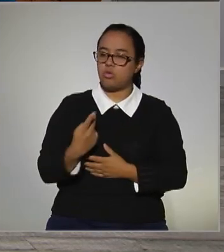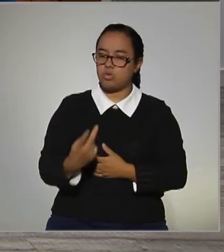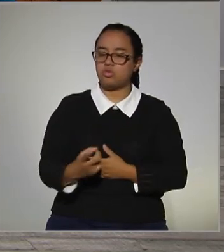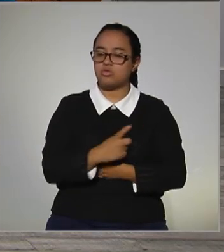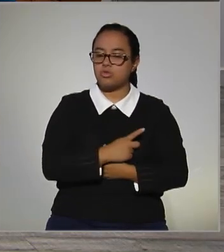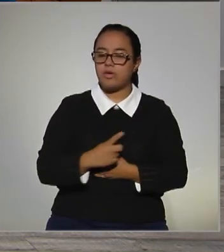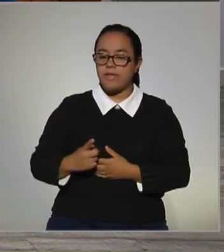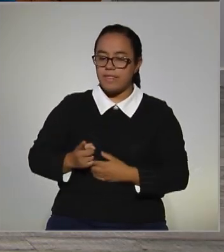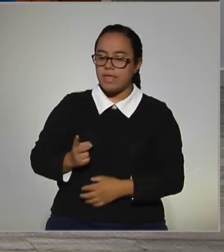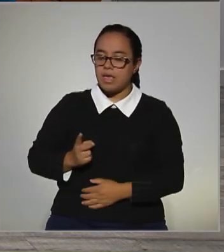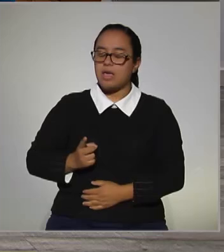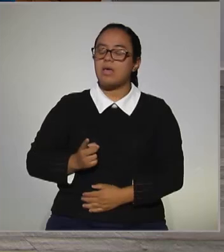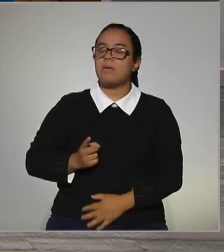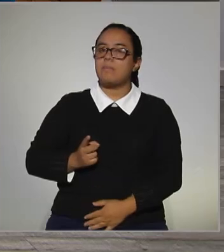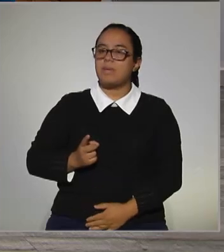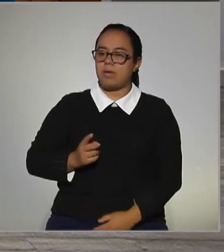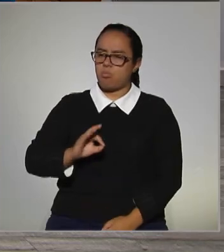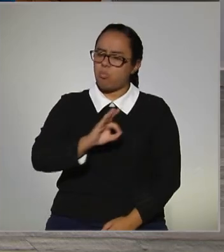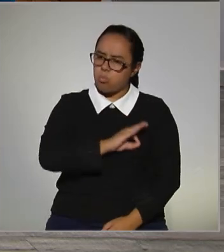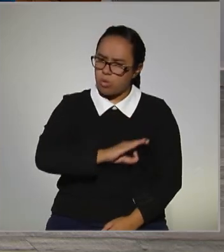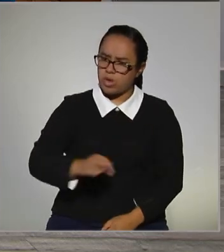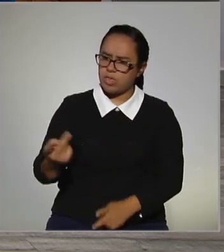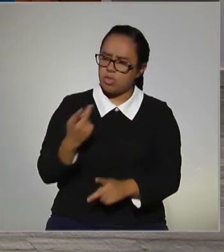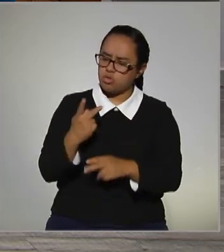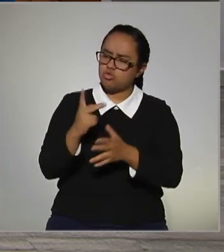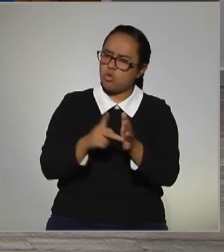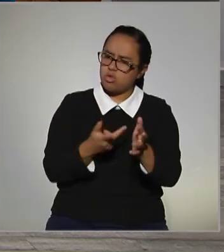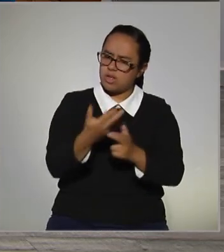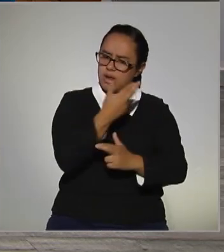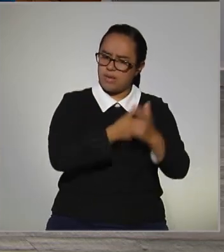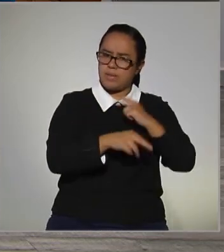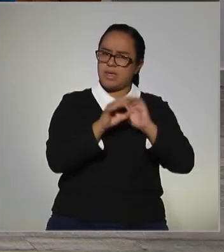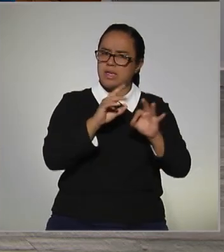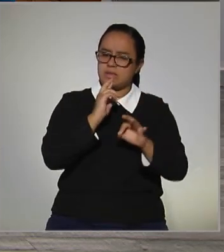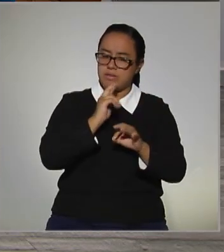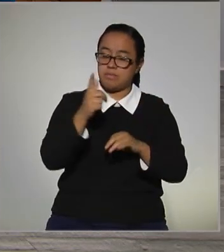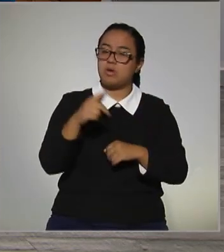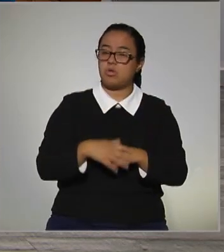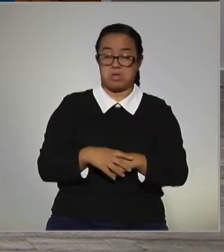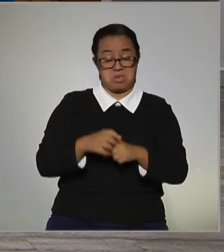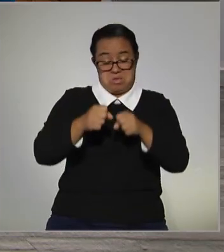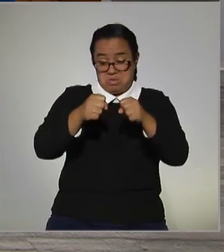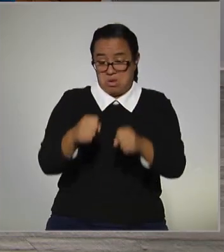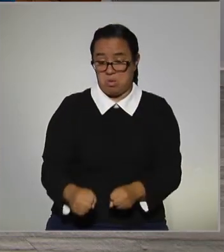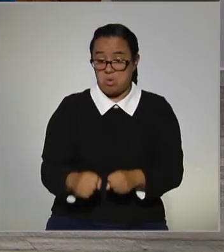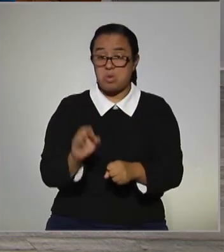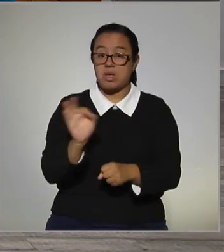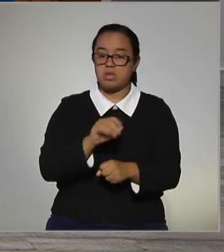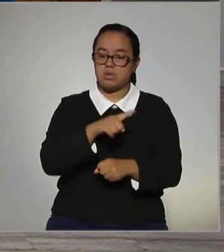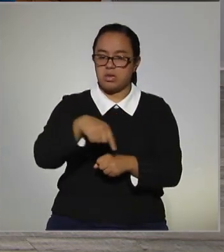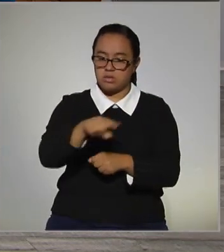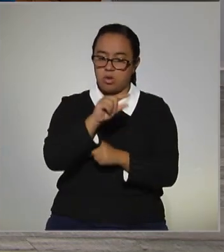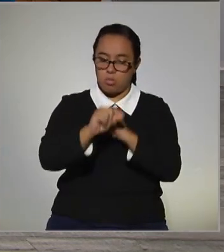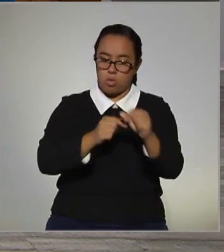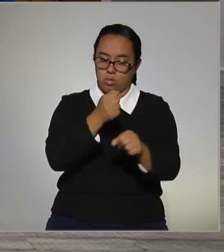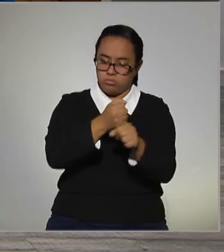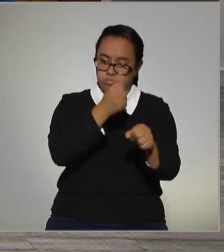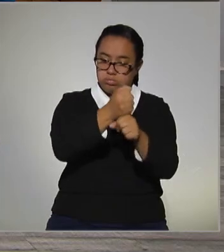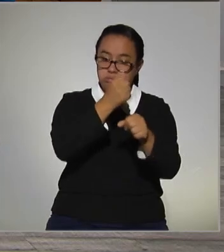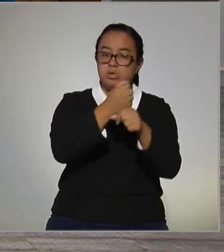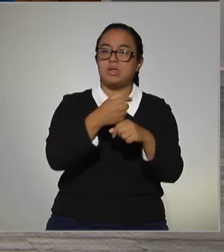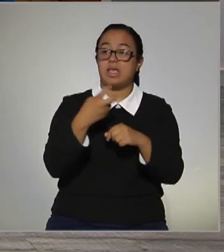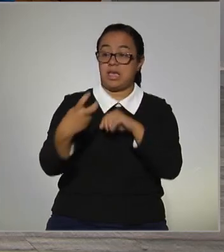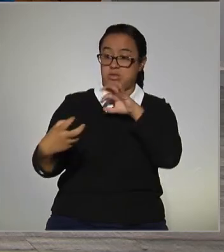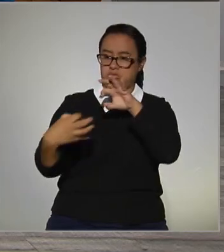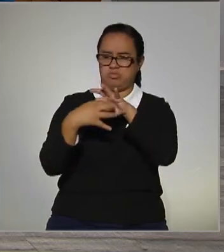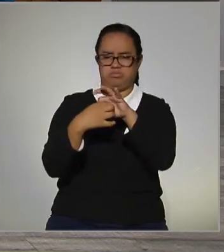poder recuperarlo, y les aseguro perfectamente que si se trabaja en ambos, el vínculo va a ser